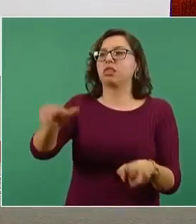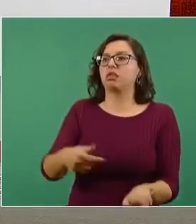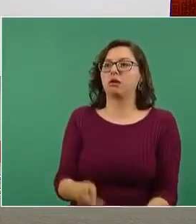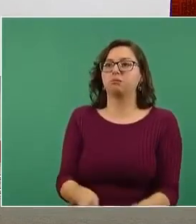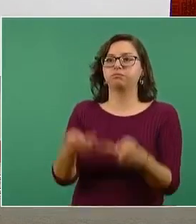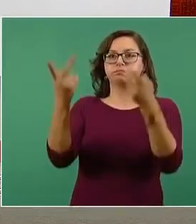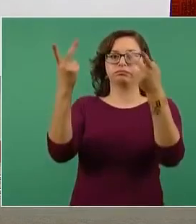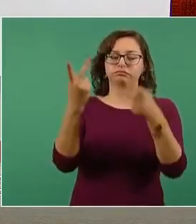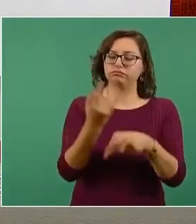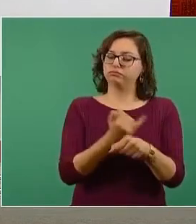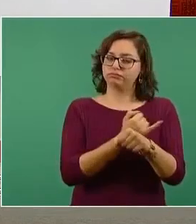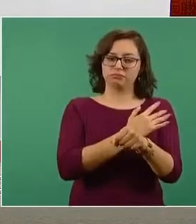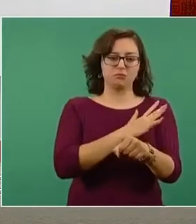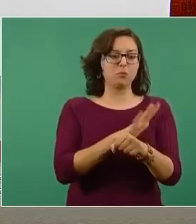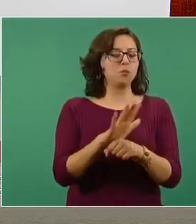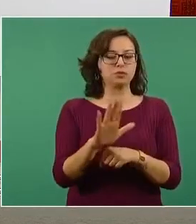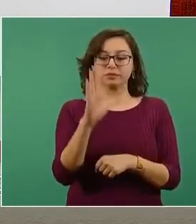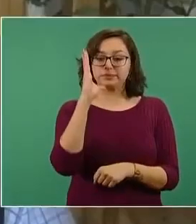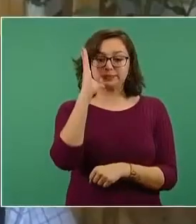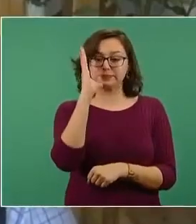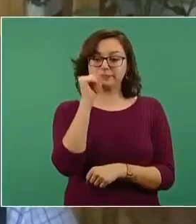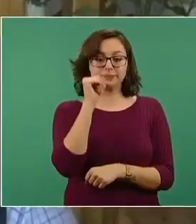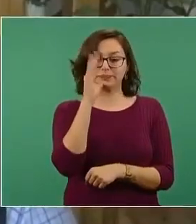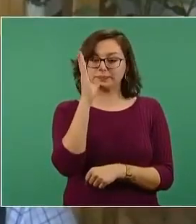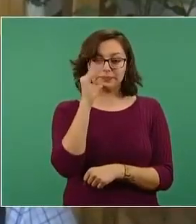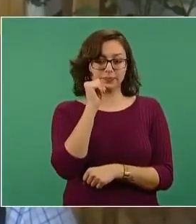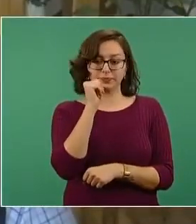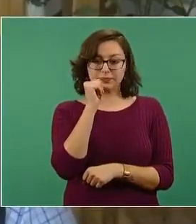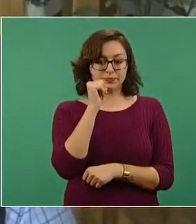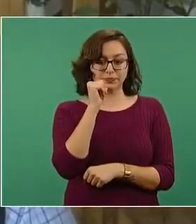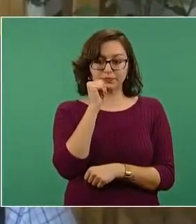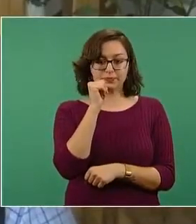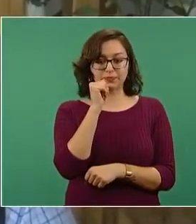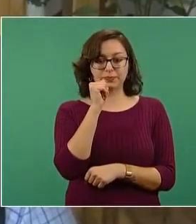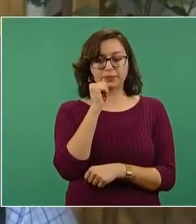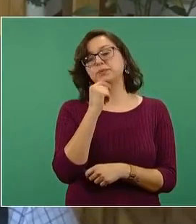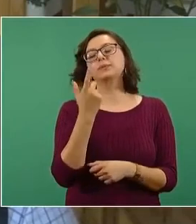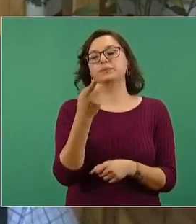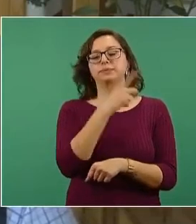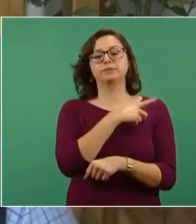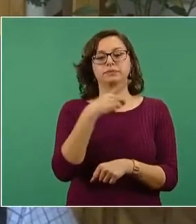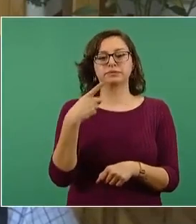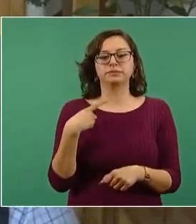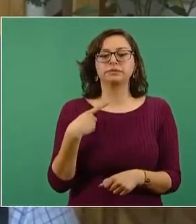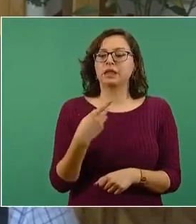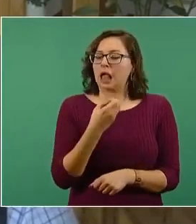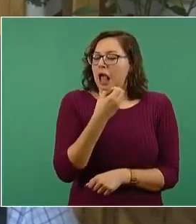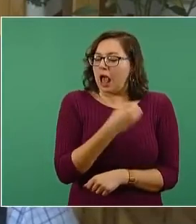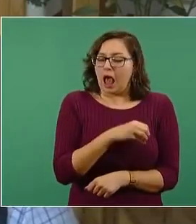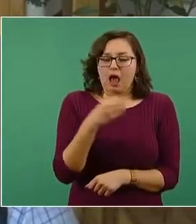fácilmente pueda, digamos, ingresar al país, obviamente sin que pase por un